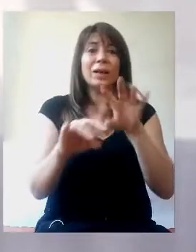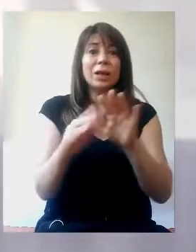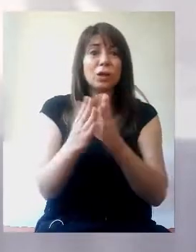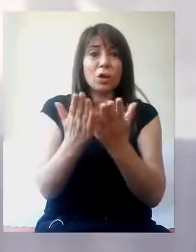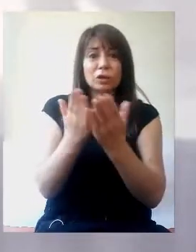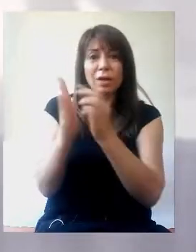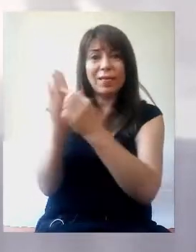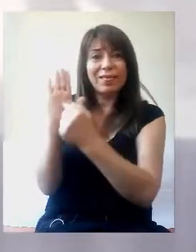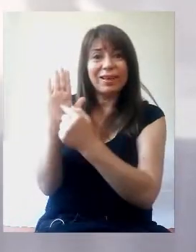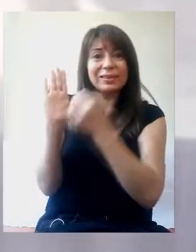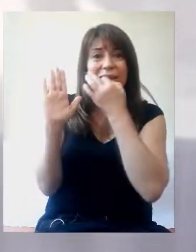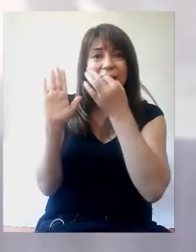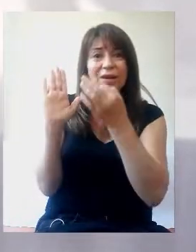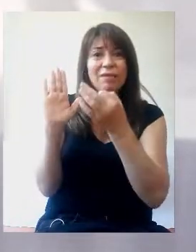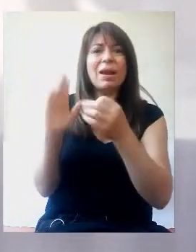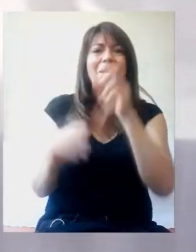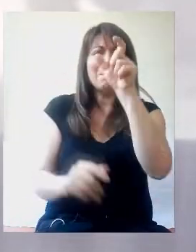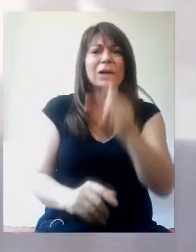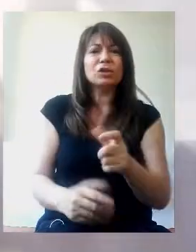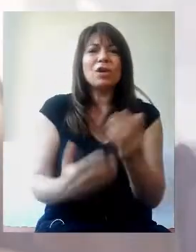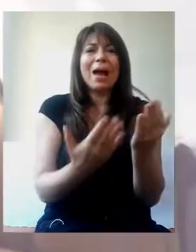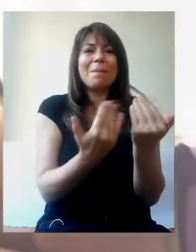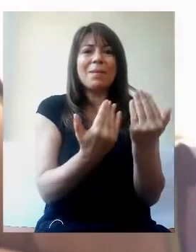Benditos son los que esperan en Dios.